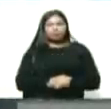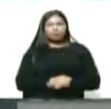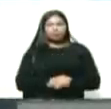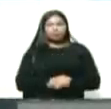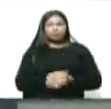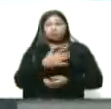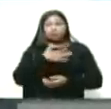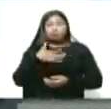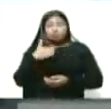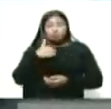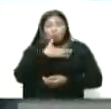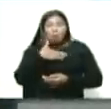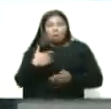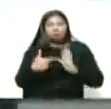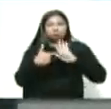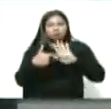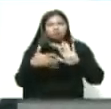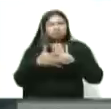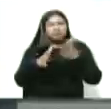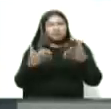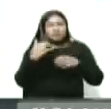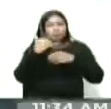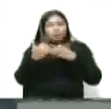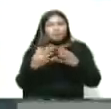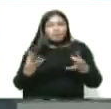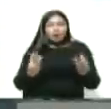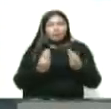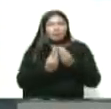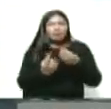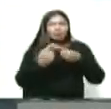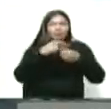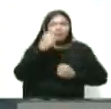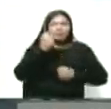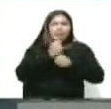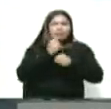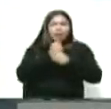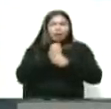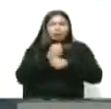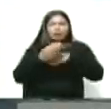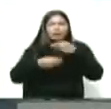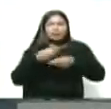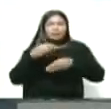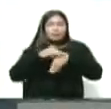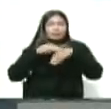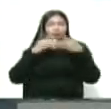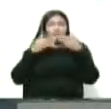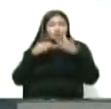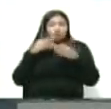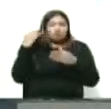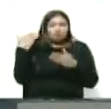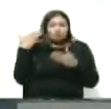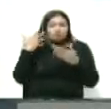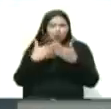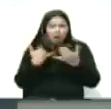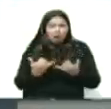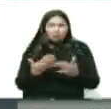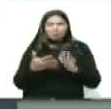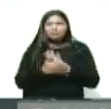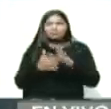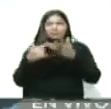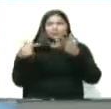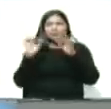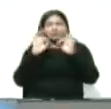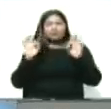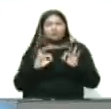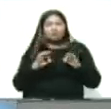Quiero destacar que este programa viene a complementar el trabajo que el Ministerio Público realiza a través de